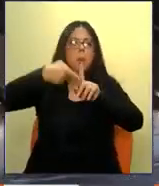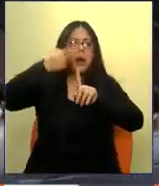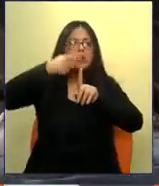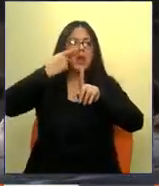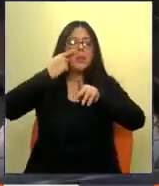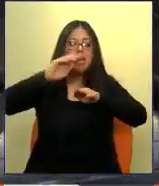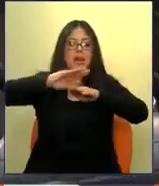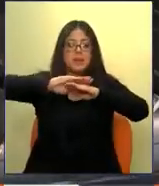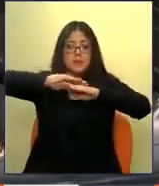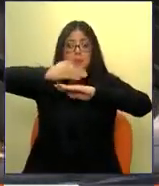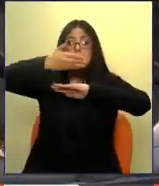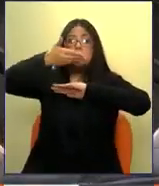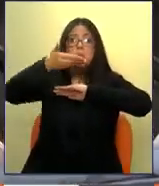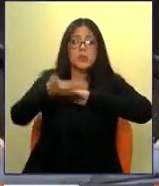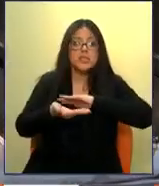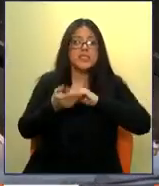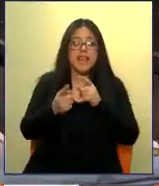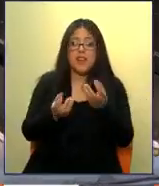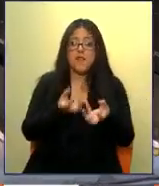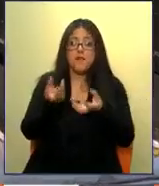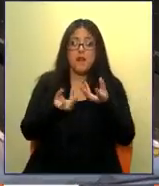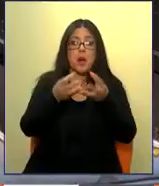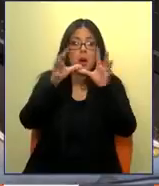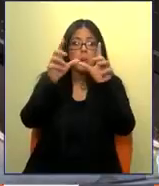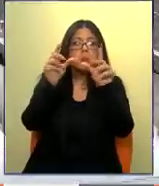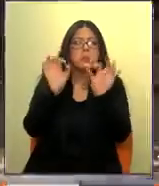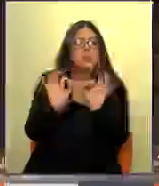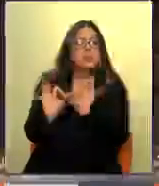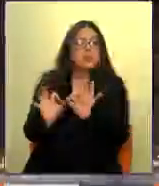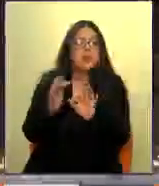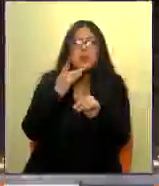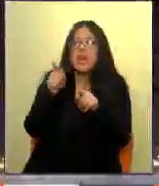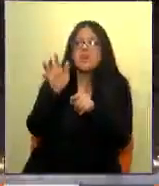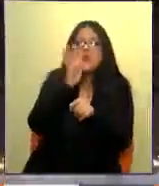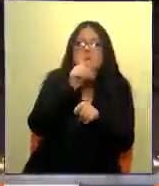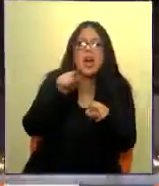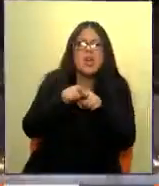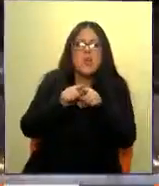que manejamos el fuego muy bien. Entonces no se nos quemó.